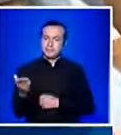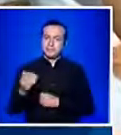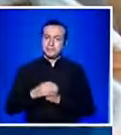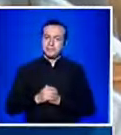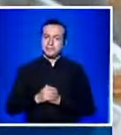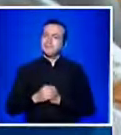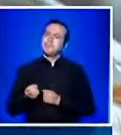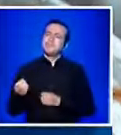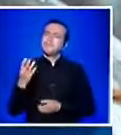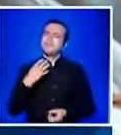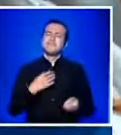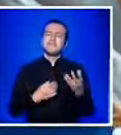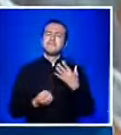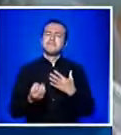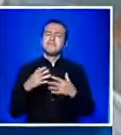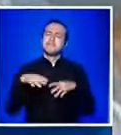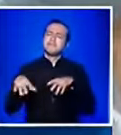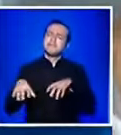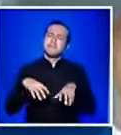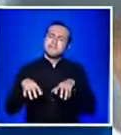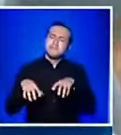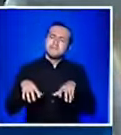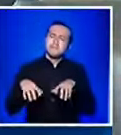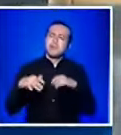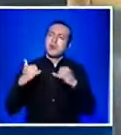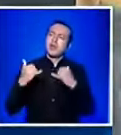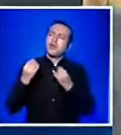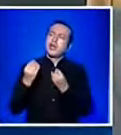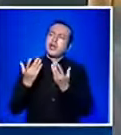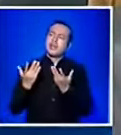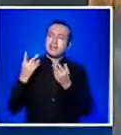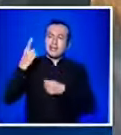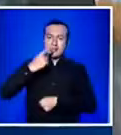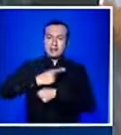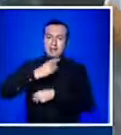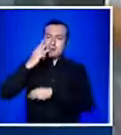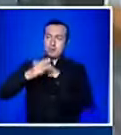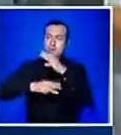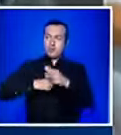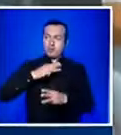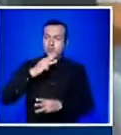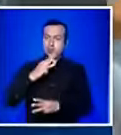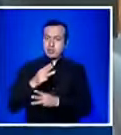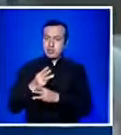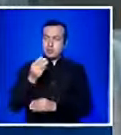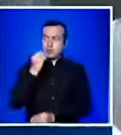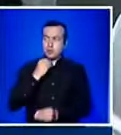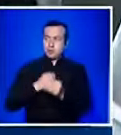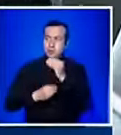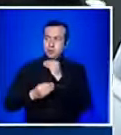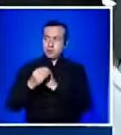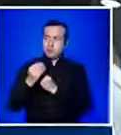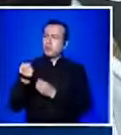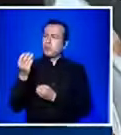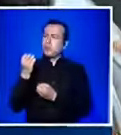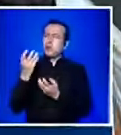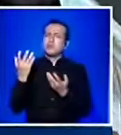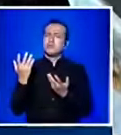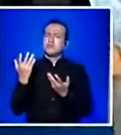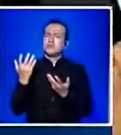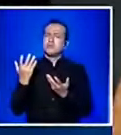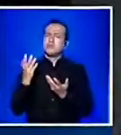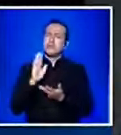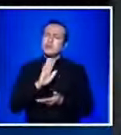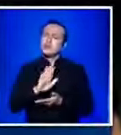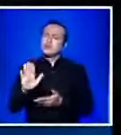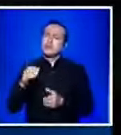Cuéntenos un poquito sobre esta actividad que ustedes van a hacer el día de hoy por el Día Mundial, sobre todo de la alimentación. Cuéntenos un poco sobre cómo